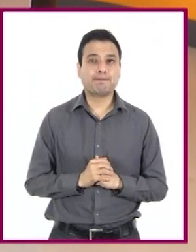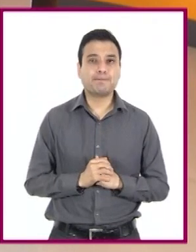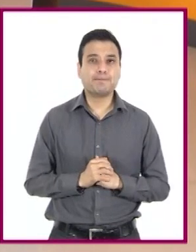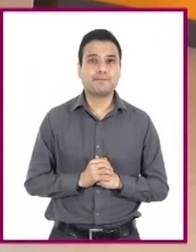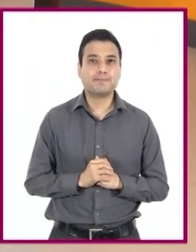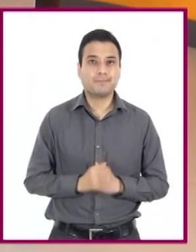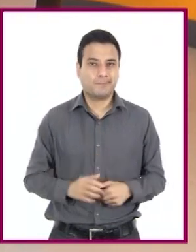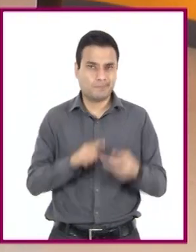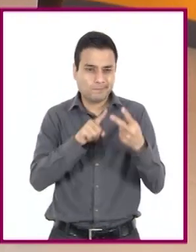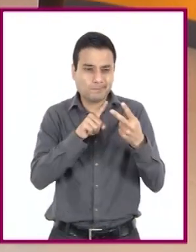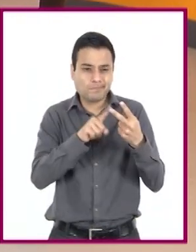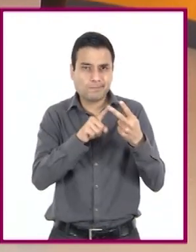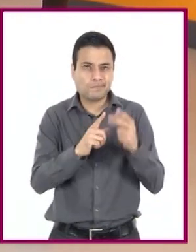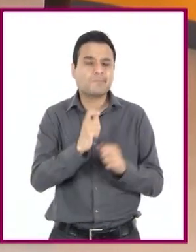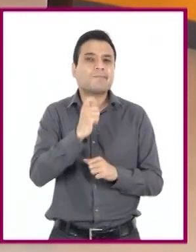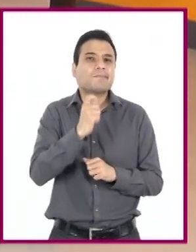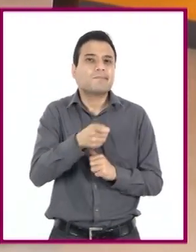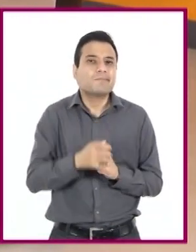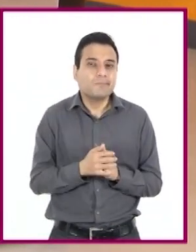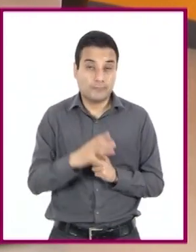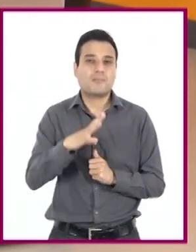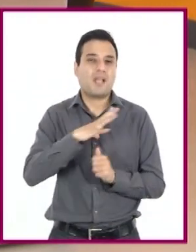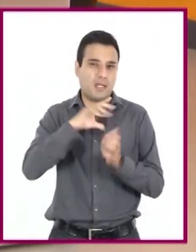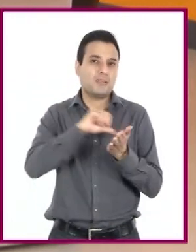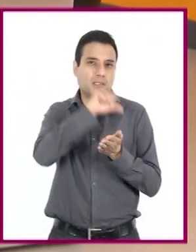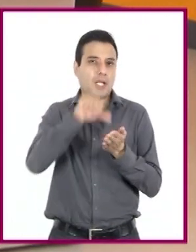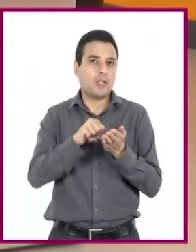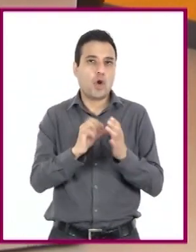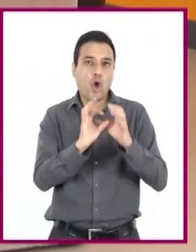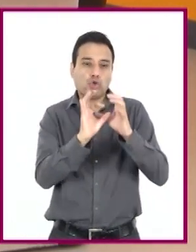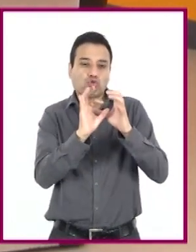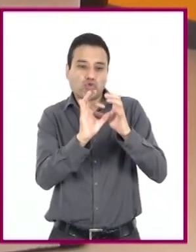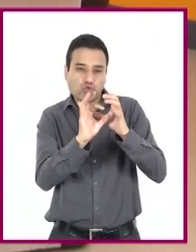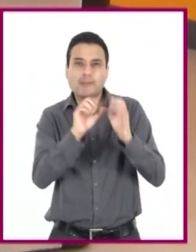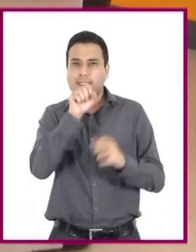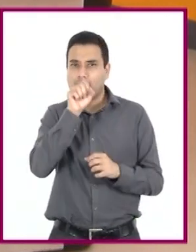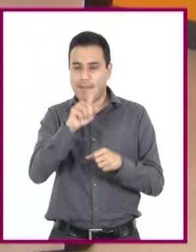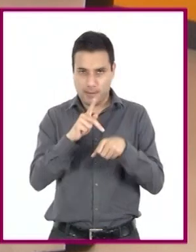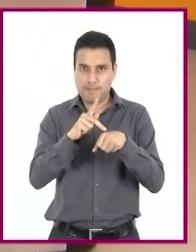Las células eucariotas poseen un núcleo definido por una membrana.